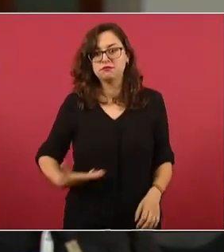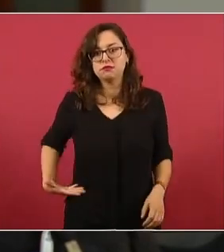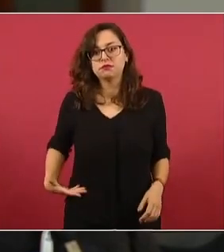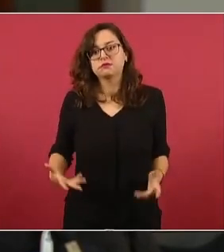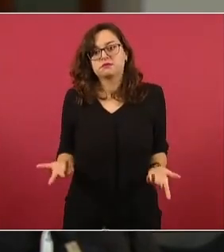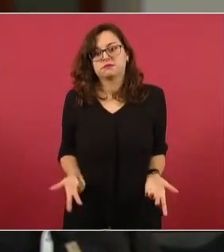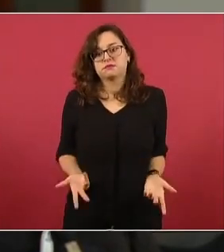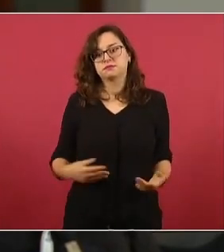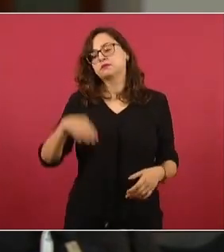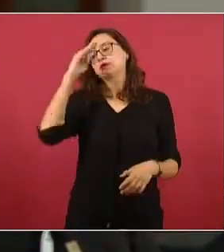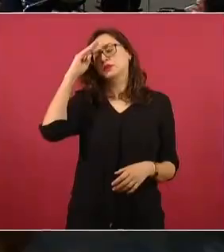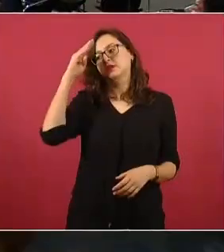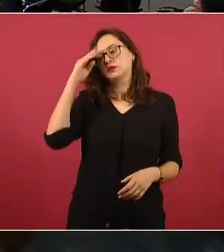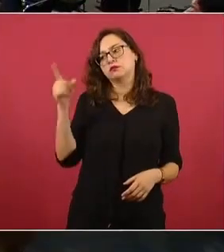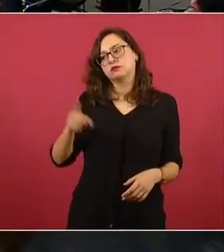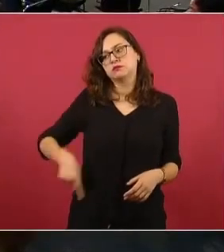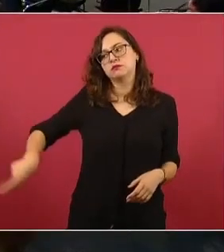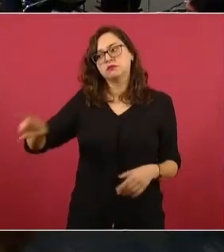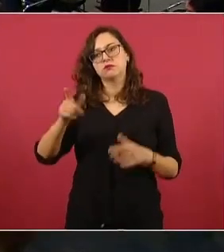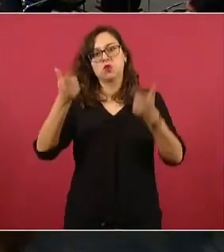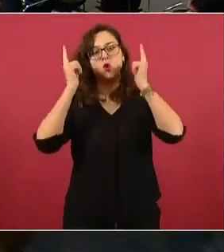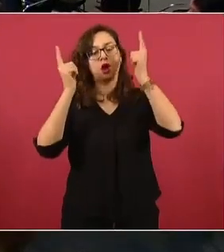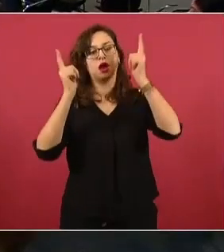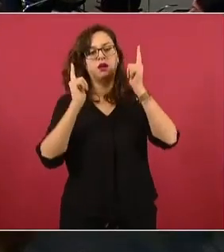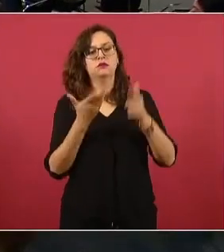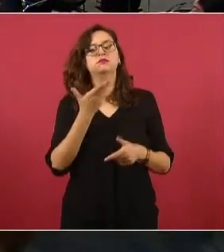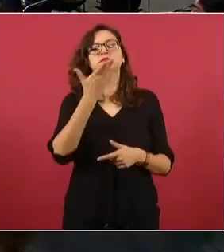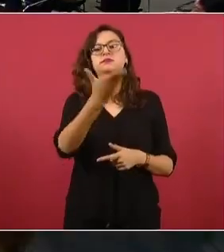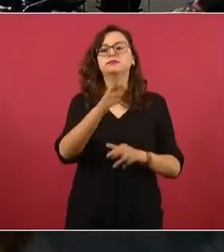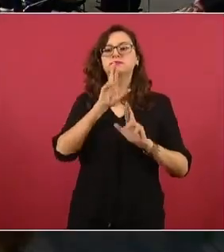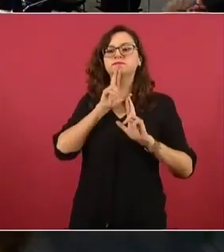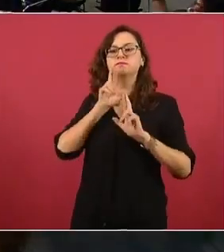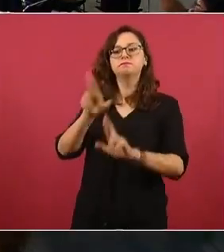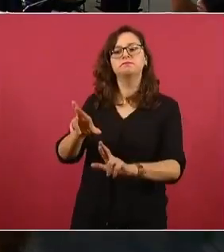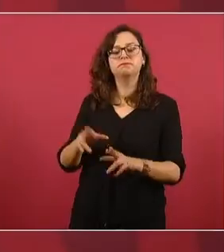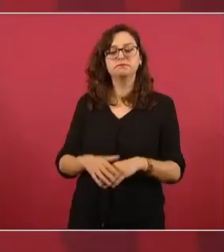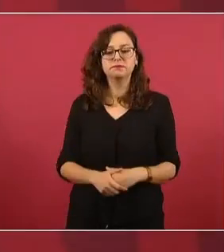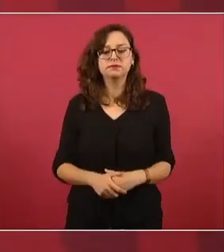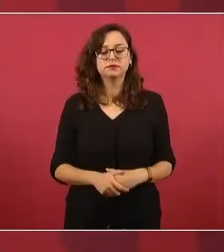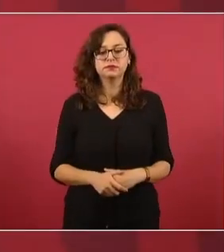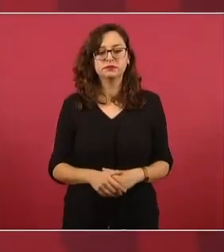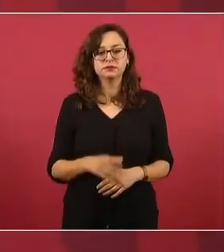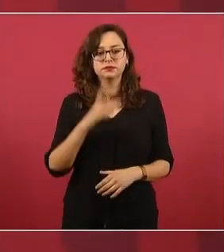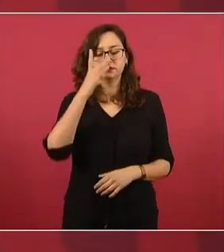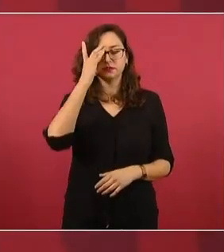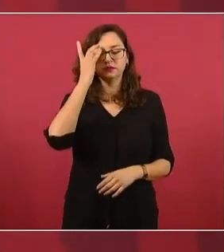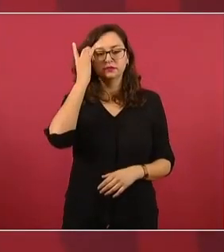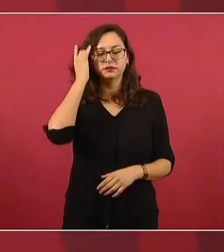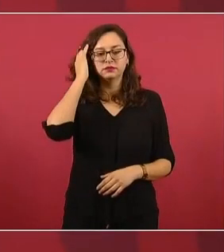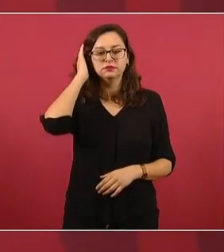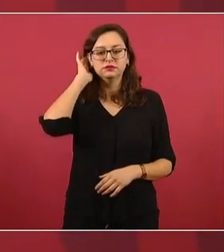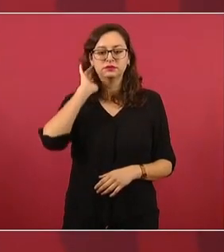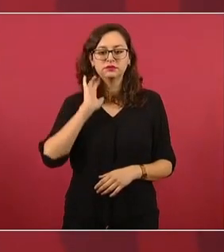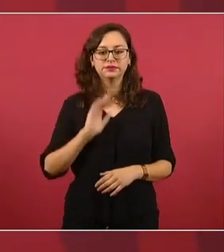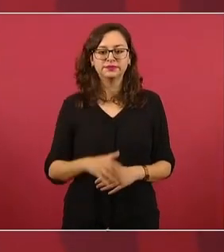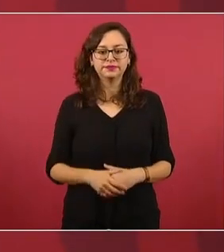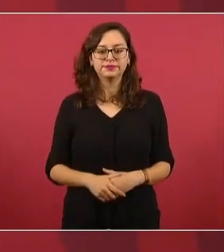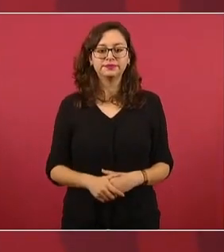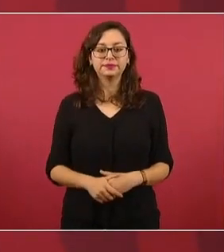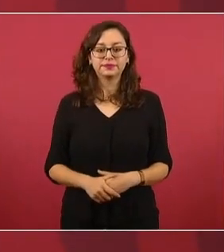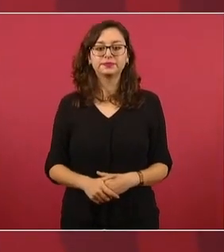tienen la última esperanza en usted. ¿Qué les contesta? Pues nada más